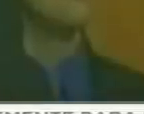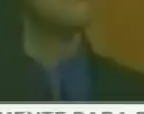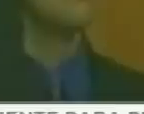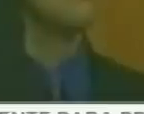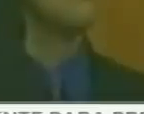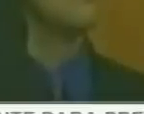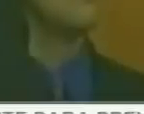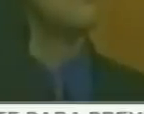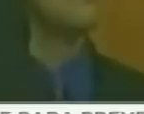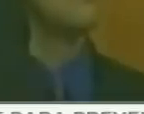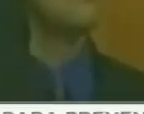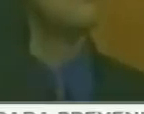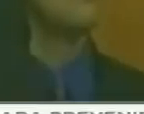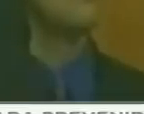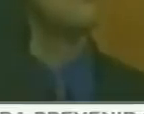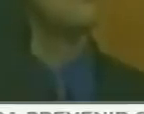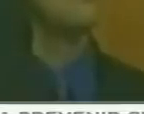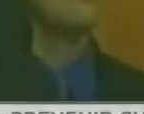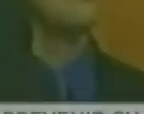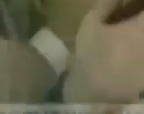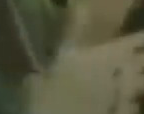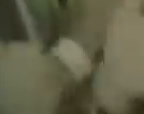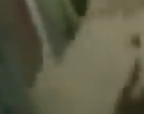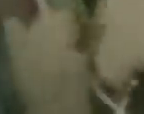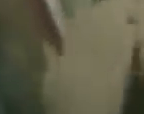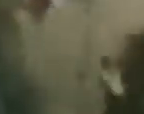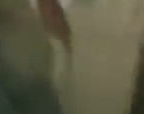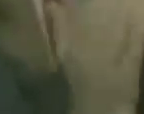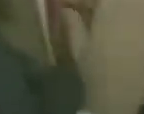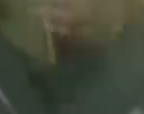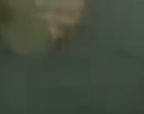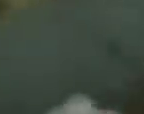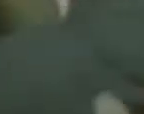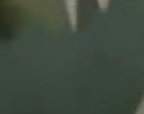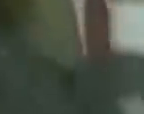1.262.556, presidente de la República de Venezuela.